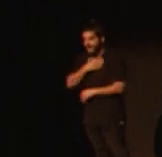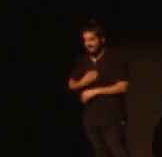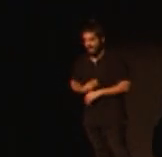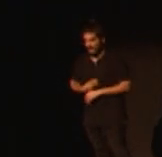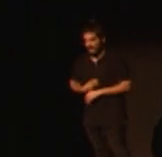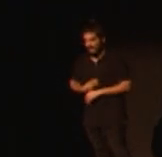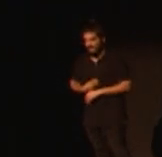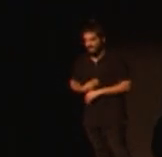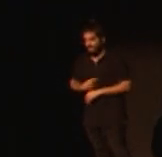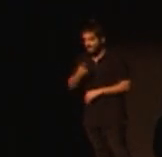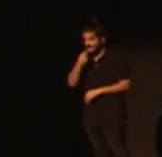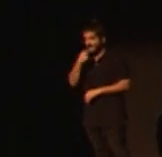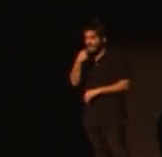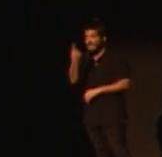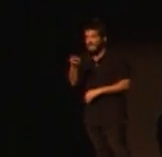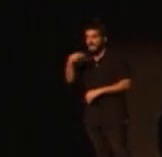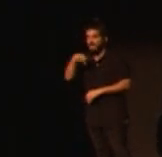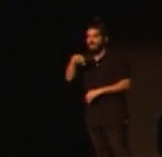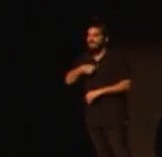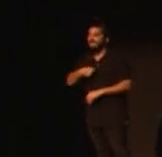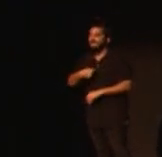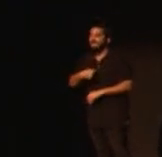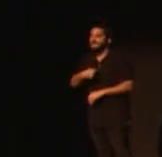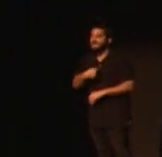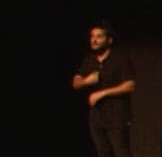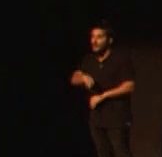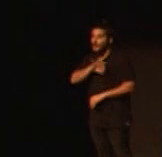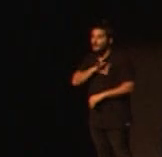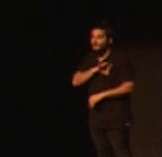diciendo, me queda el premio gordo para hoy, cantando ese